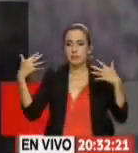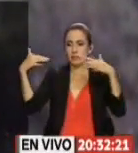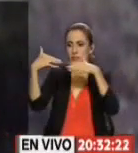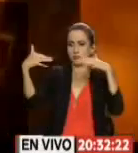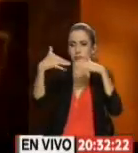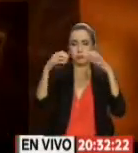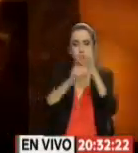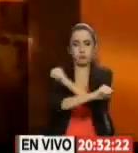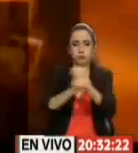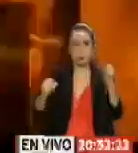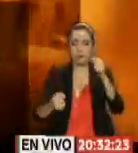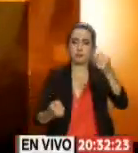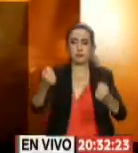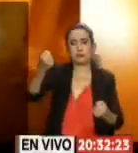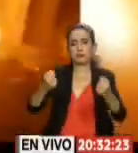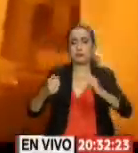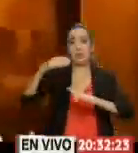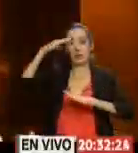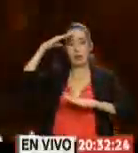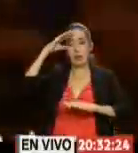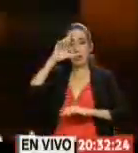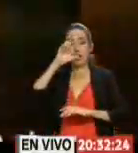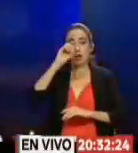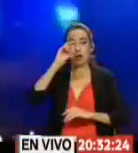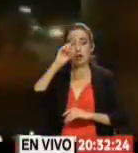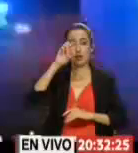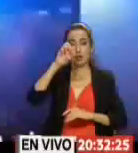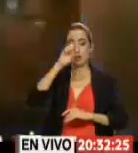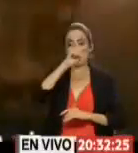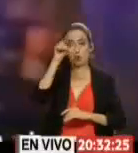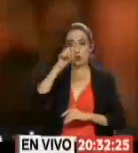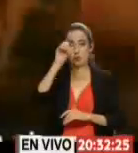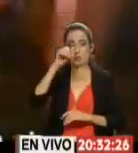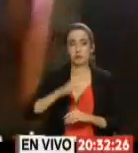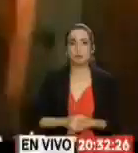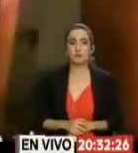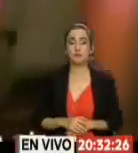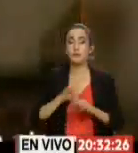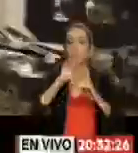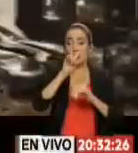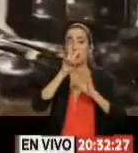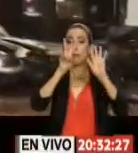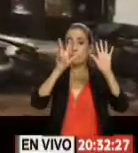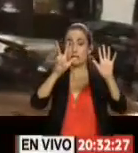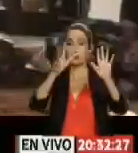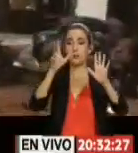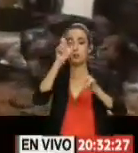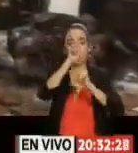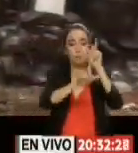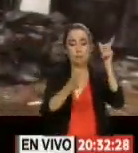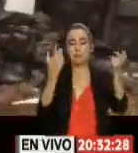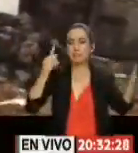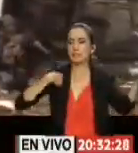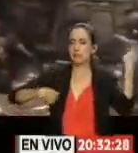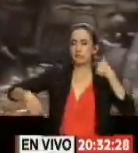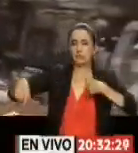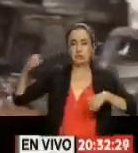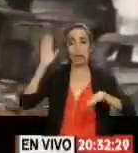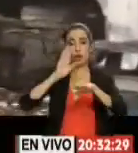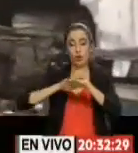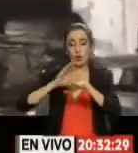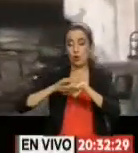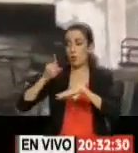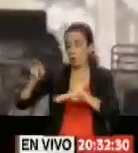con coche bomba en el cuartel de la policía de San Lorenzo, provincia de Esmeraldas. 28 personas resultaron heridas. Los responsables,